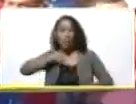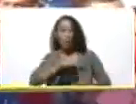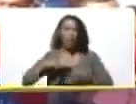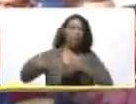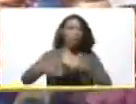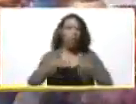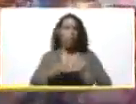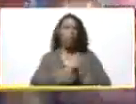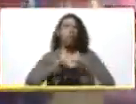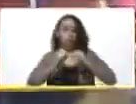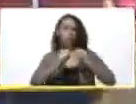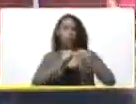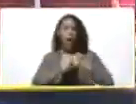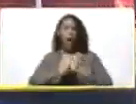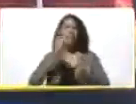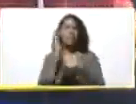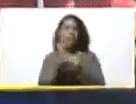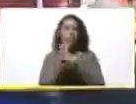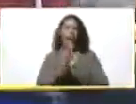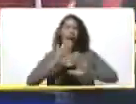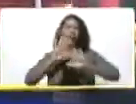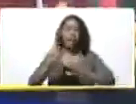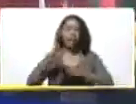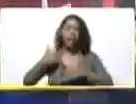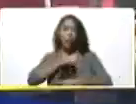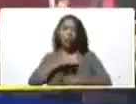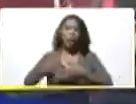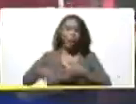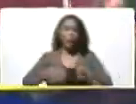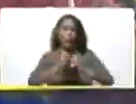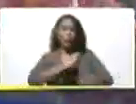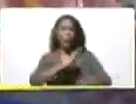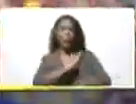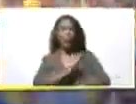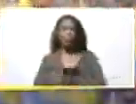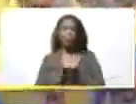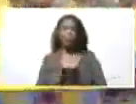camino y será para siempre nuestro camino.